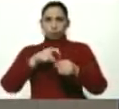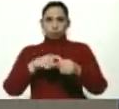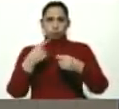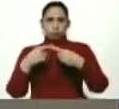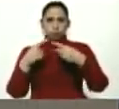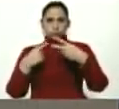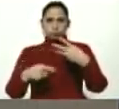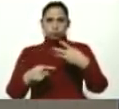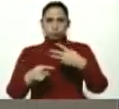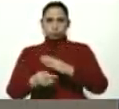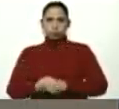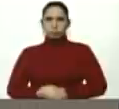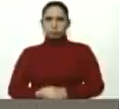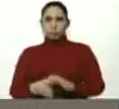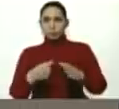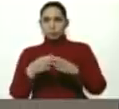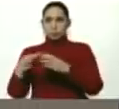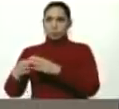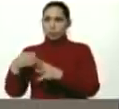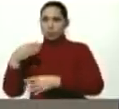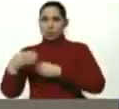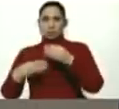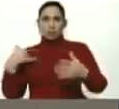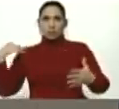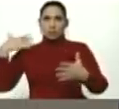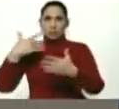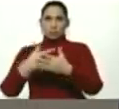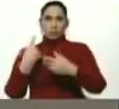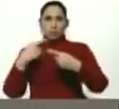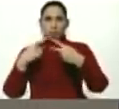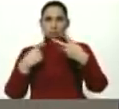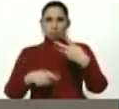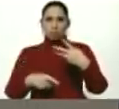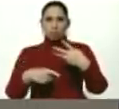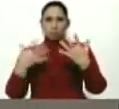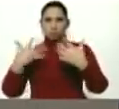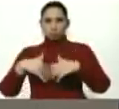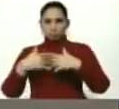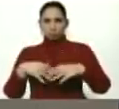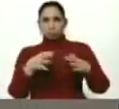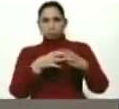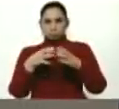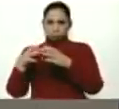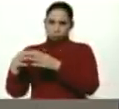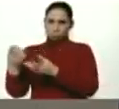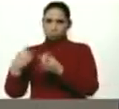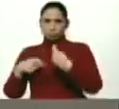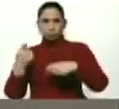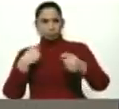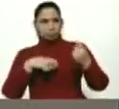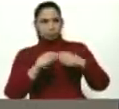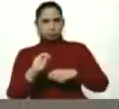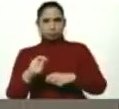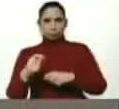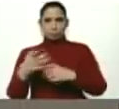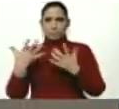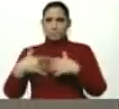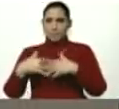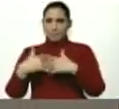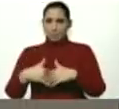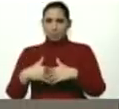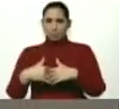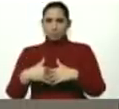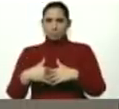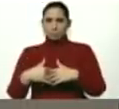otros sectores que en las reuniones que se han venido realizando de los distintos sectores empresariales, comerciales, de la industria de